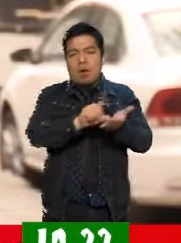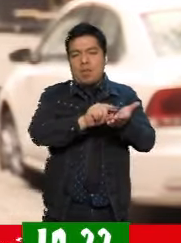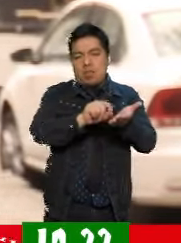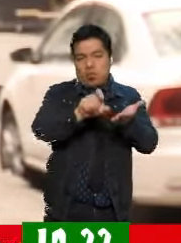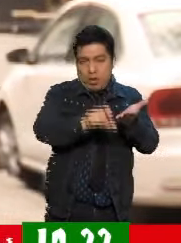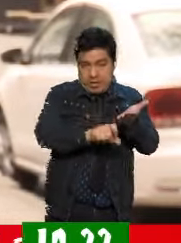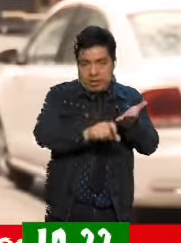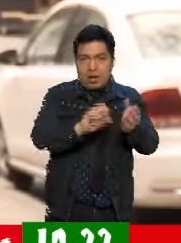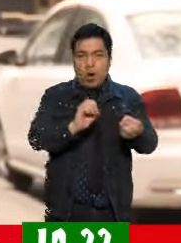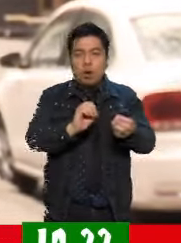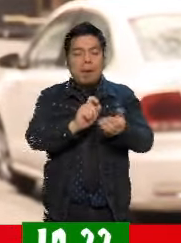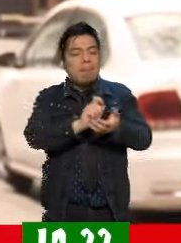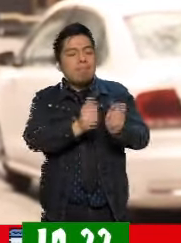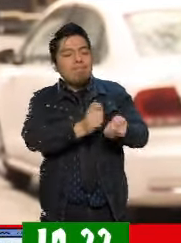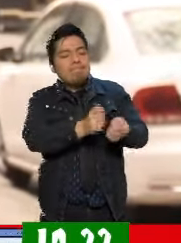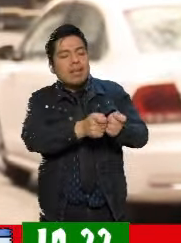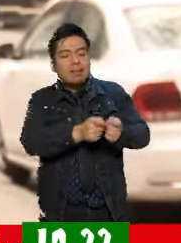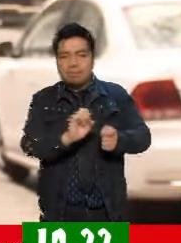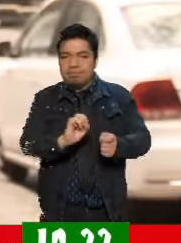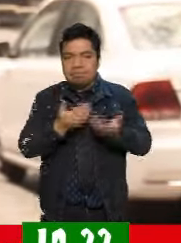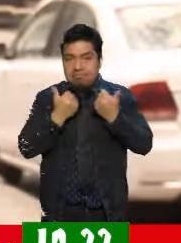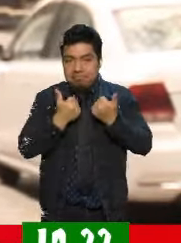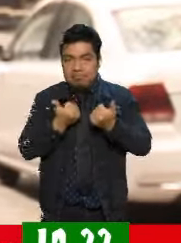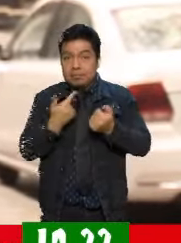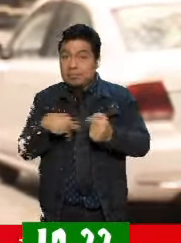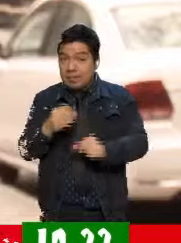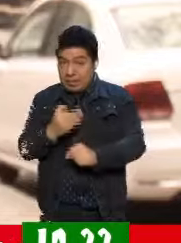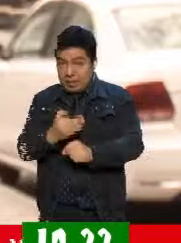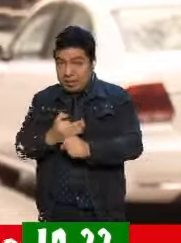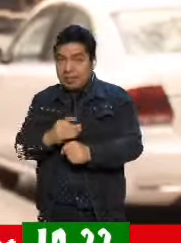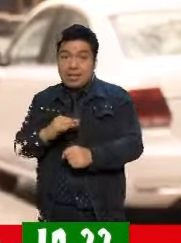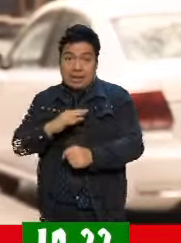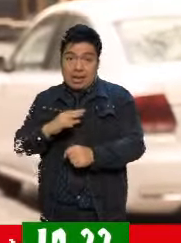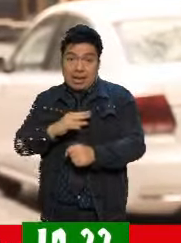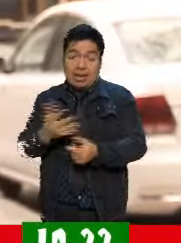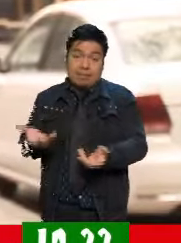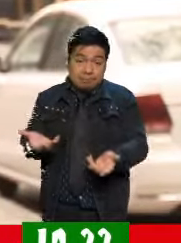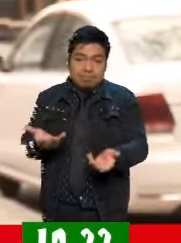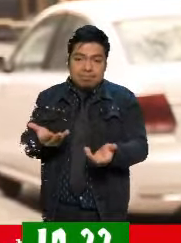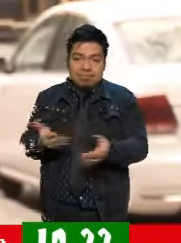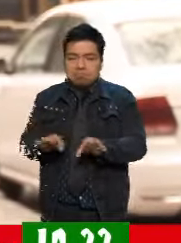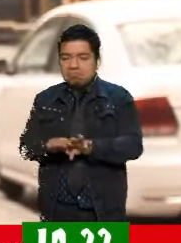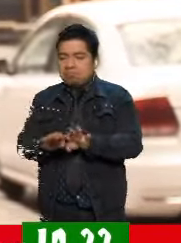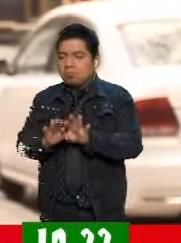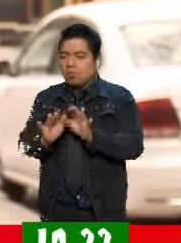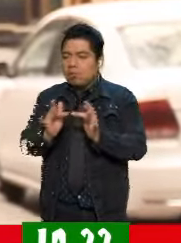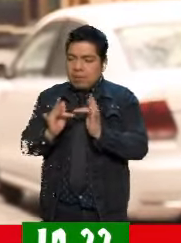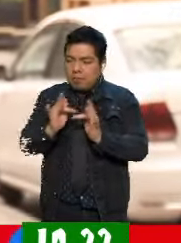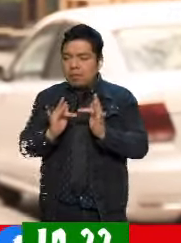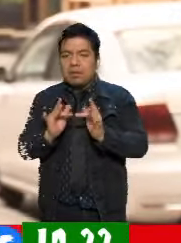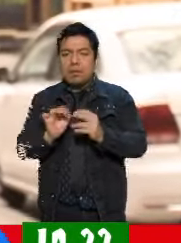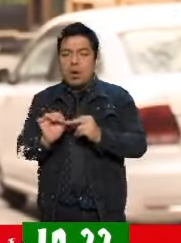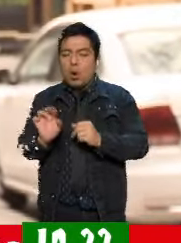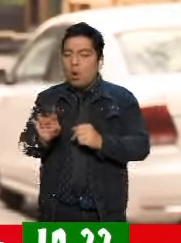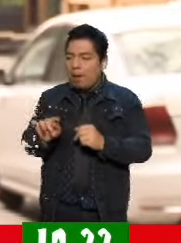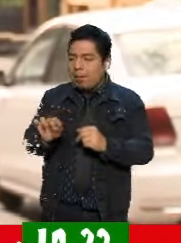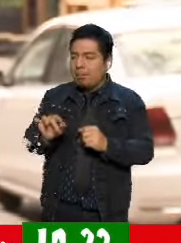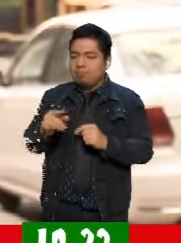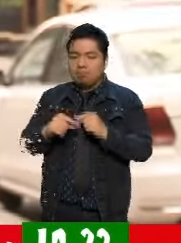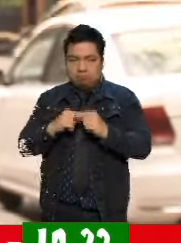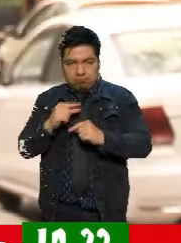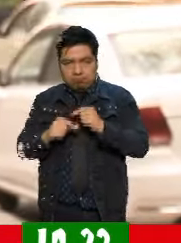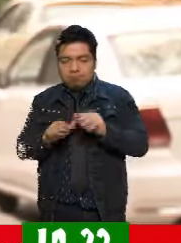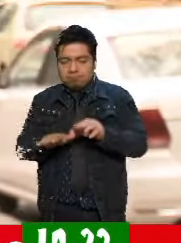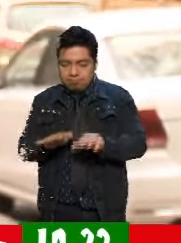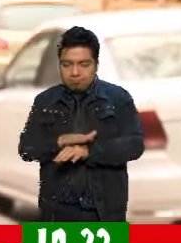o textear o así no existían, pero como ahora existen o son como medios de comunicación o la manera en la que sea, se van como adaptando a